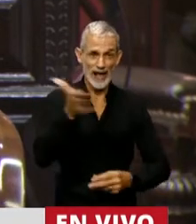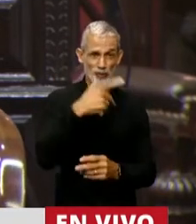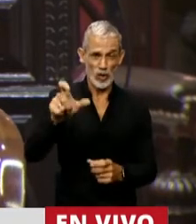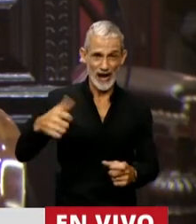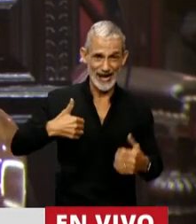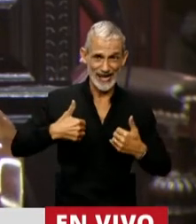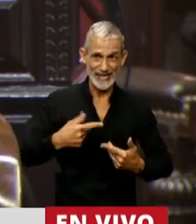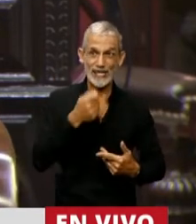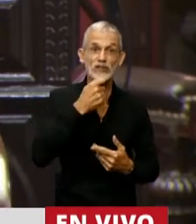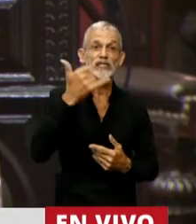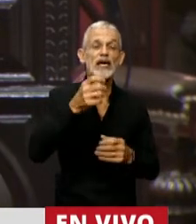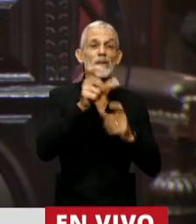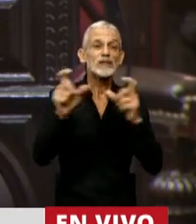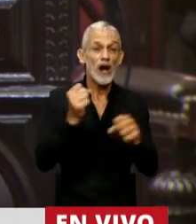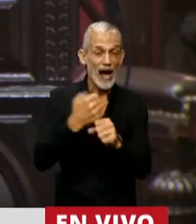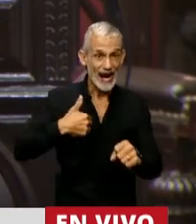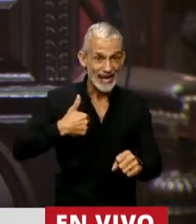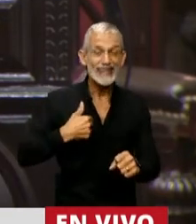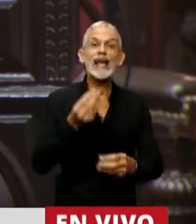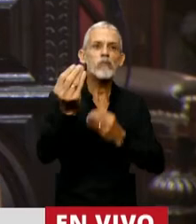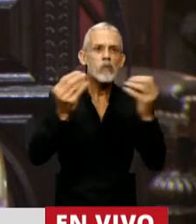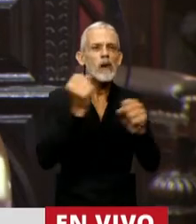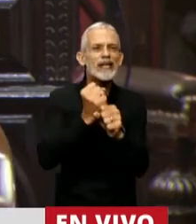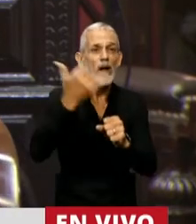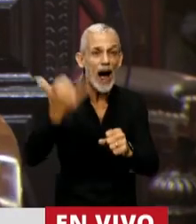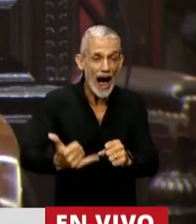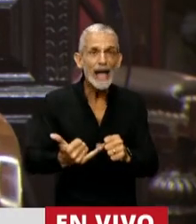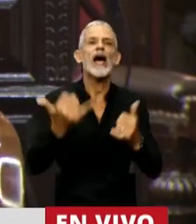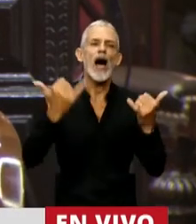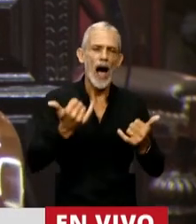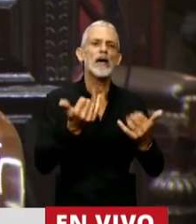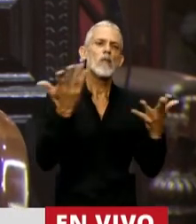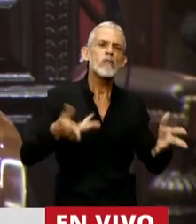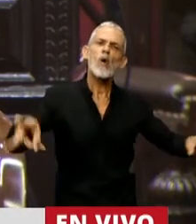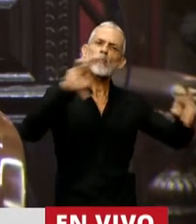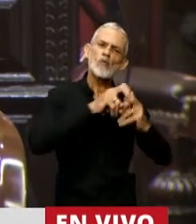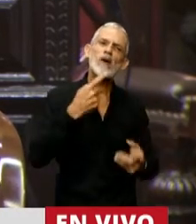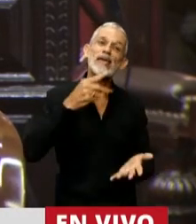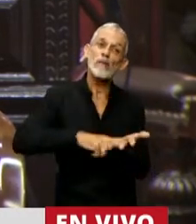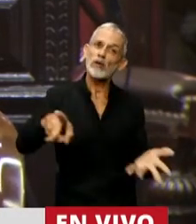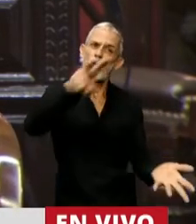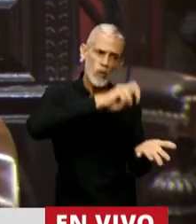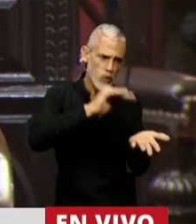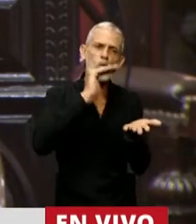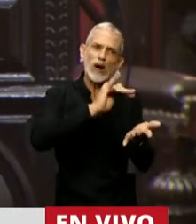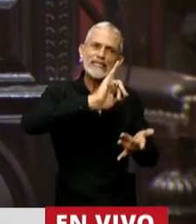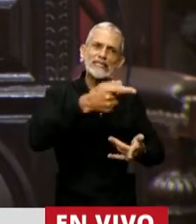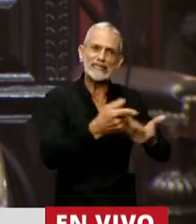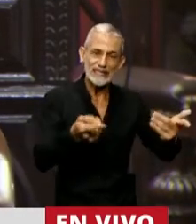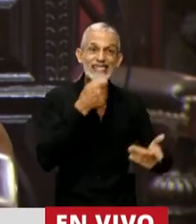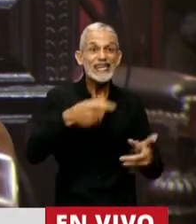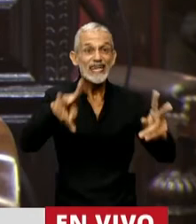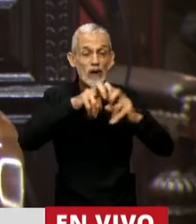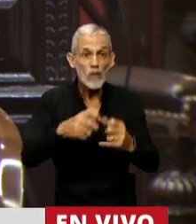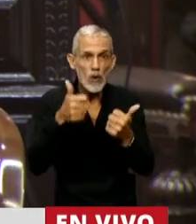Si los argentinos tienen laburo de calidad, entonces hay muy buena recaudación impositiva. Y si hay recaudación